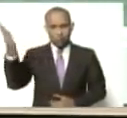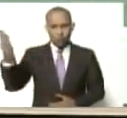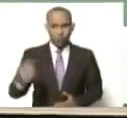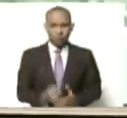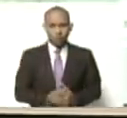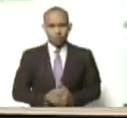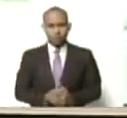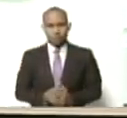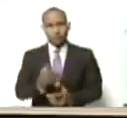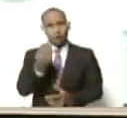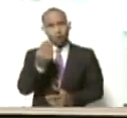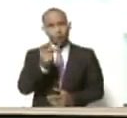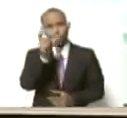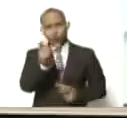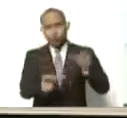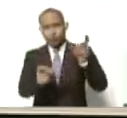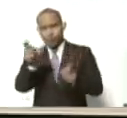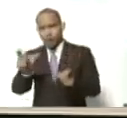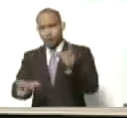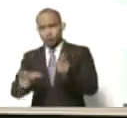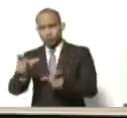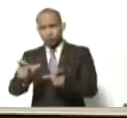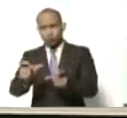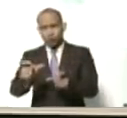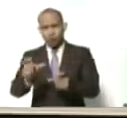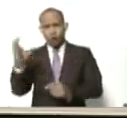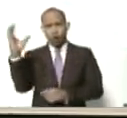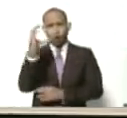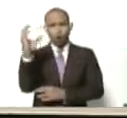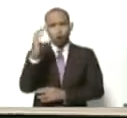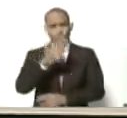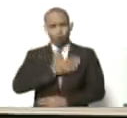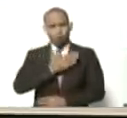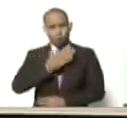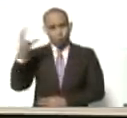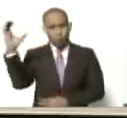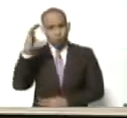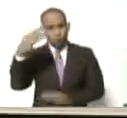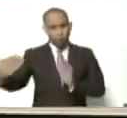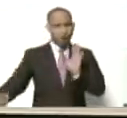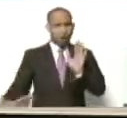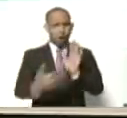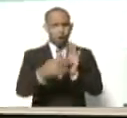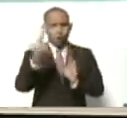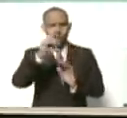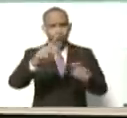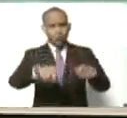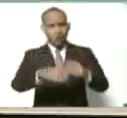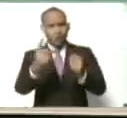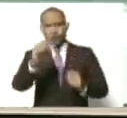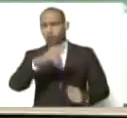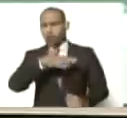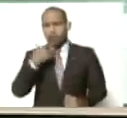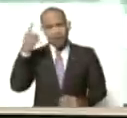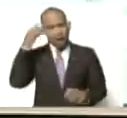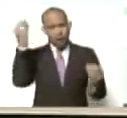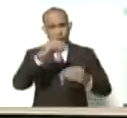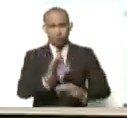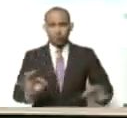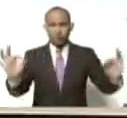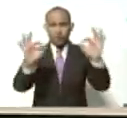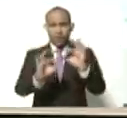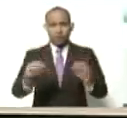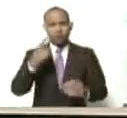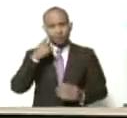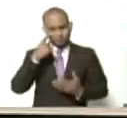mucha gente en Colombia que está en contra de estos manejos turbios y de esta violencia. Vamos a ver los videos,